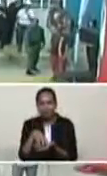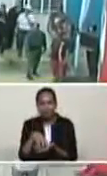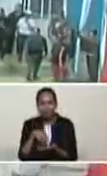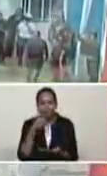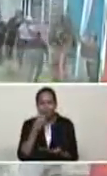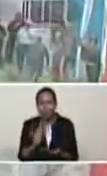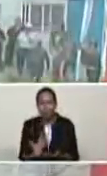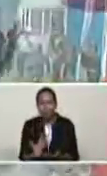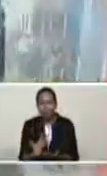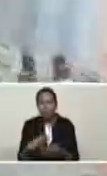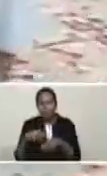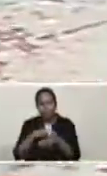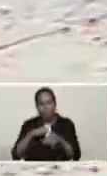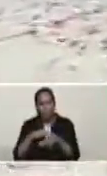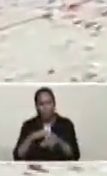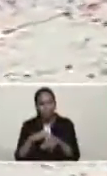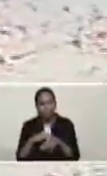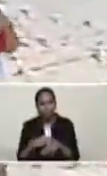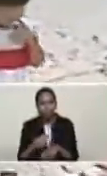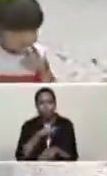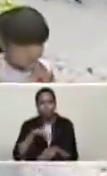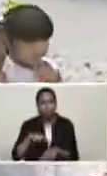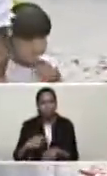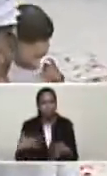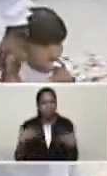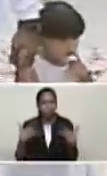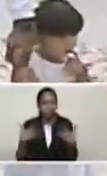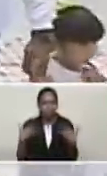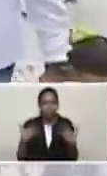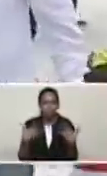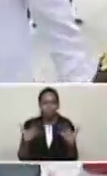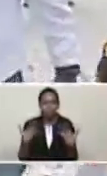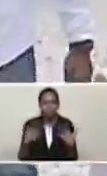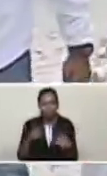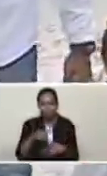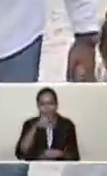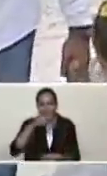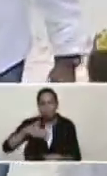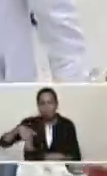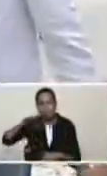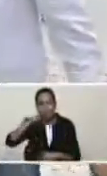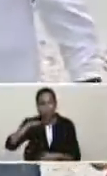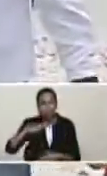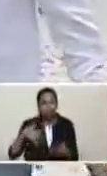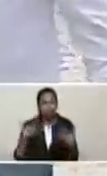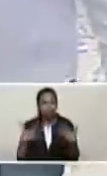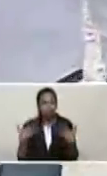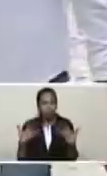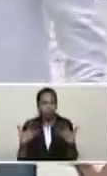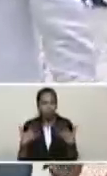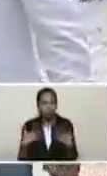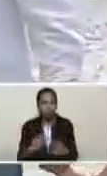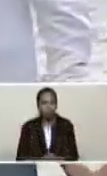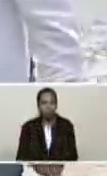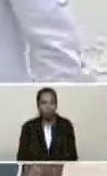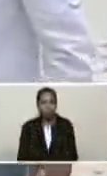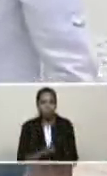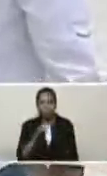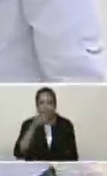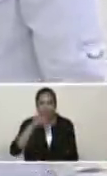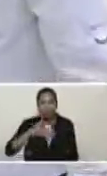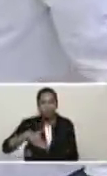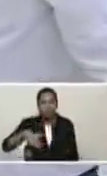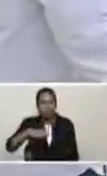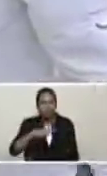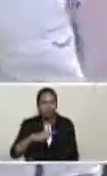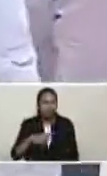de verdad, una vez más, la energía maravillosa de este pueblo, la energía maravillosa de este